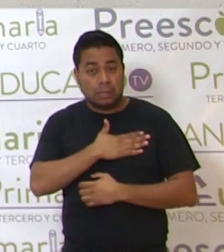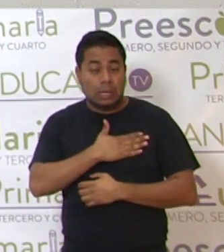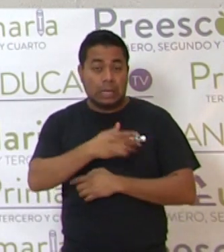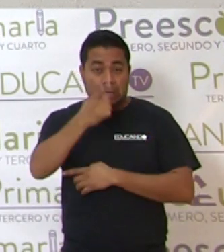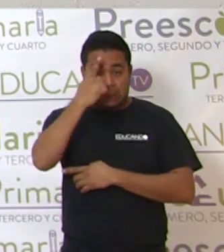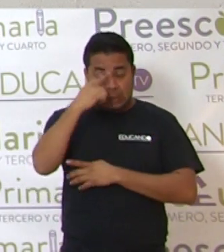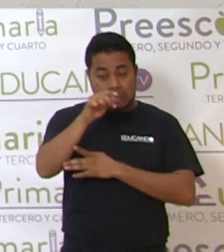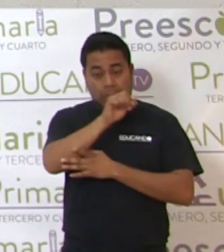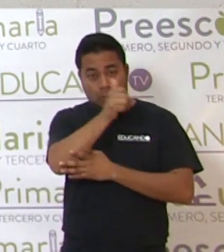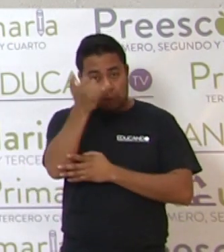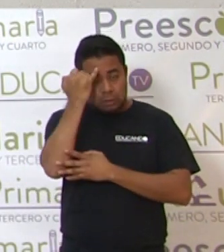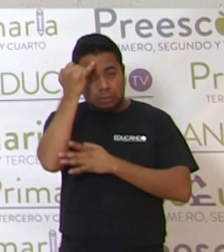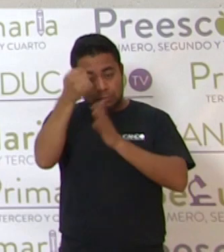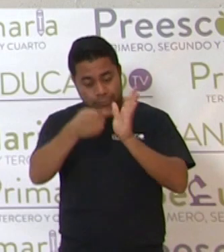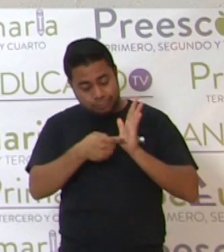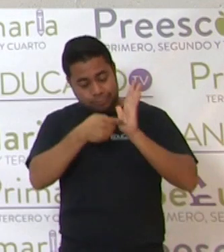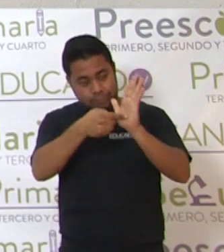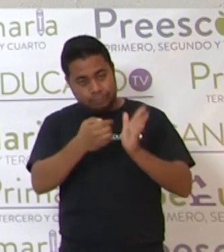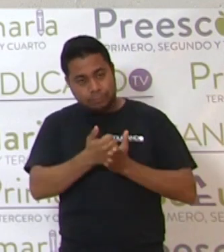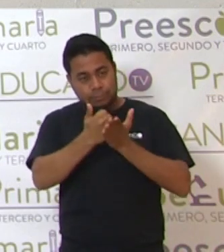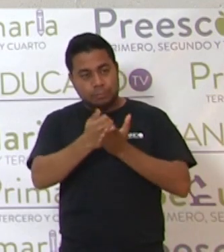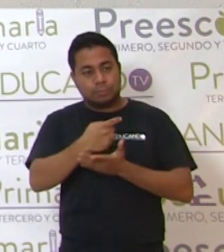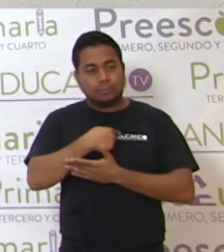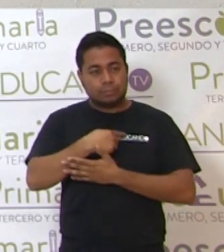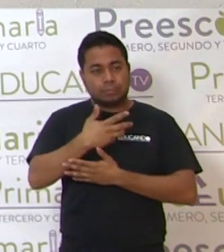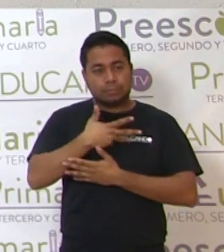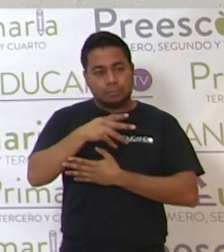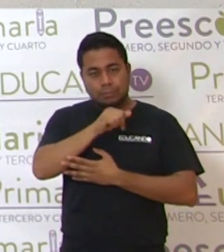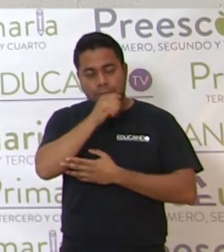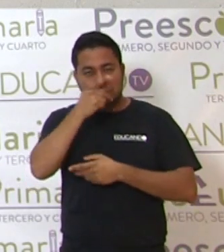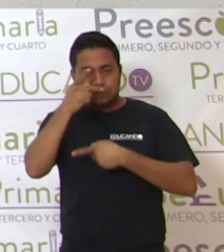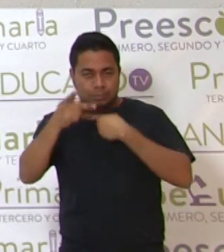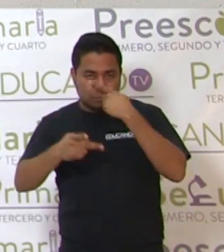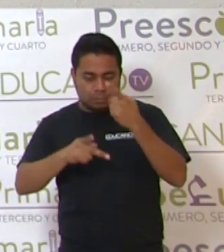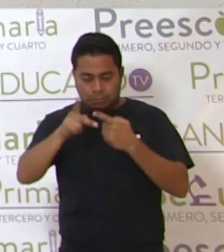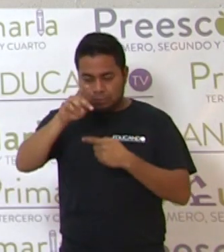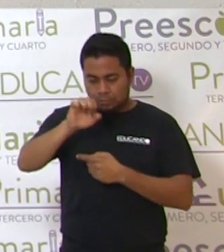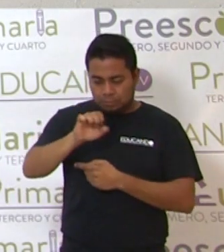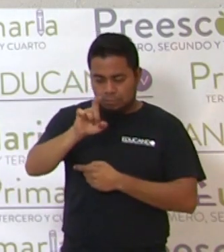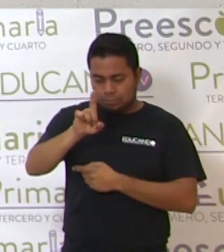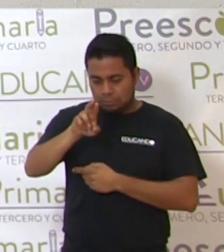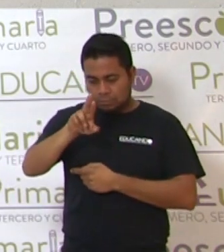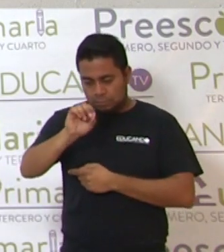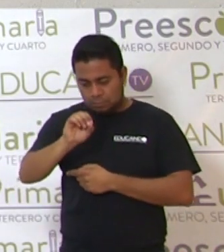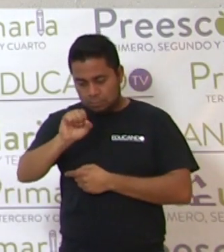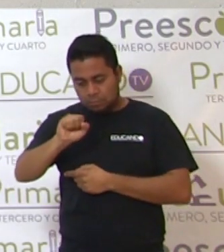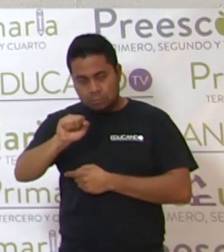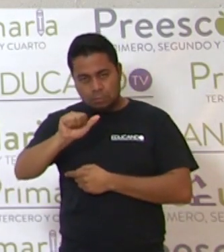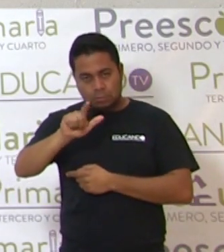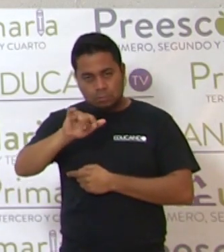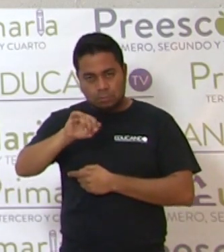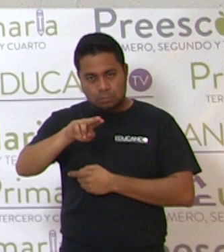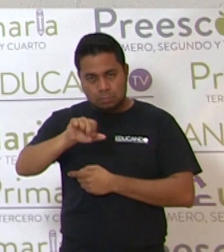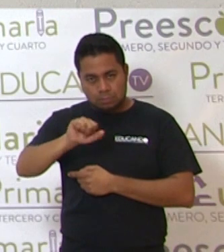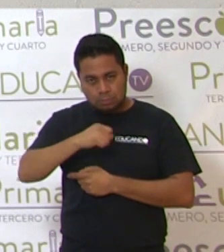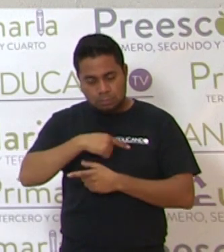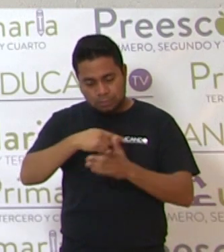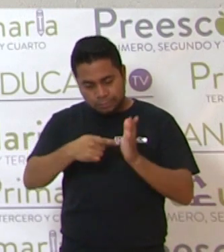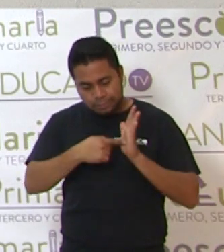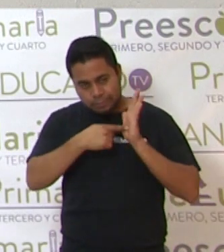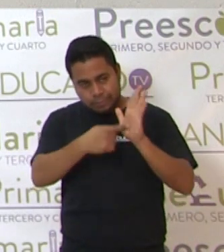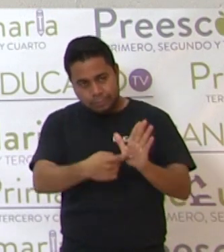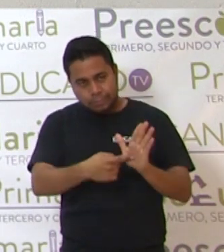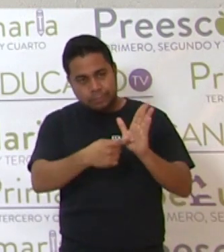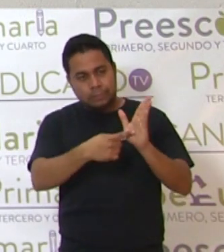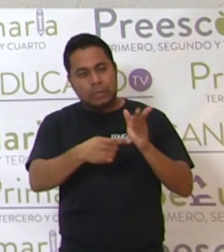otra idea más, aquí te traigo otra poesía de Pedro Salinas. Vamos a ponerlo aquí encima del otro.